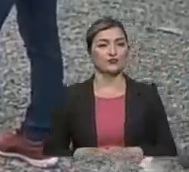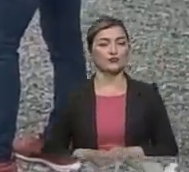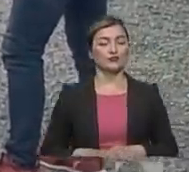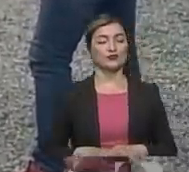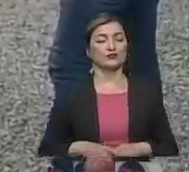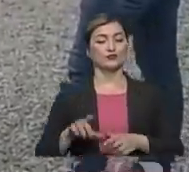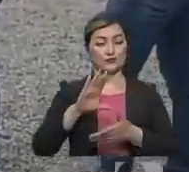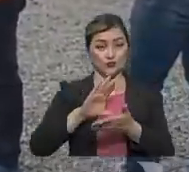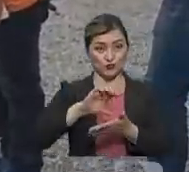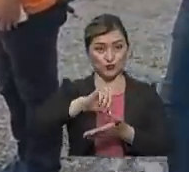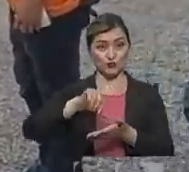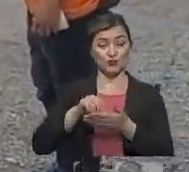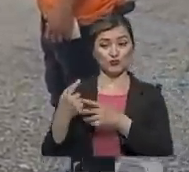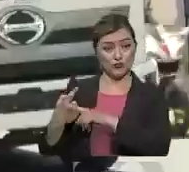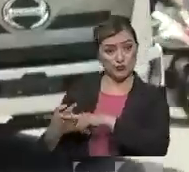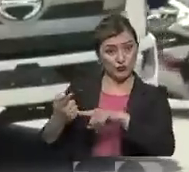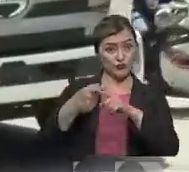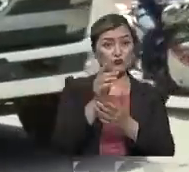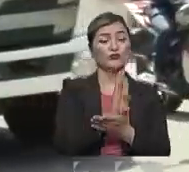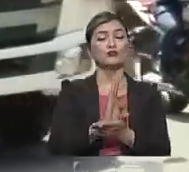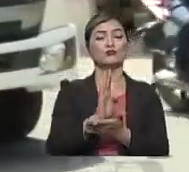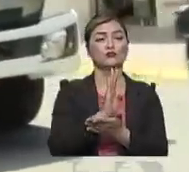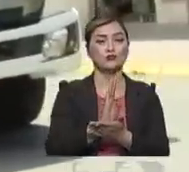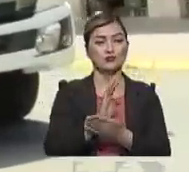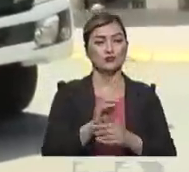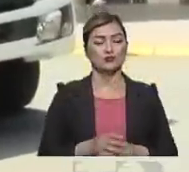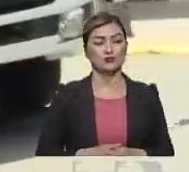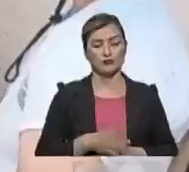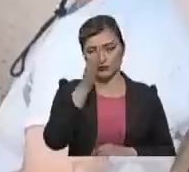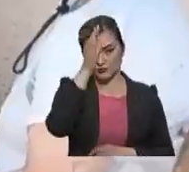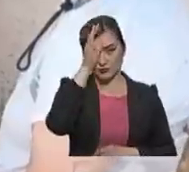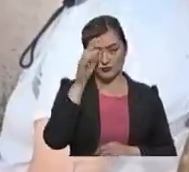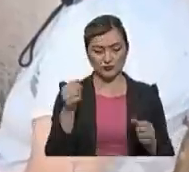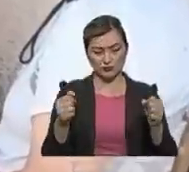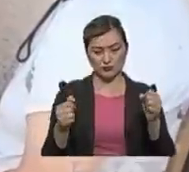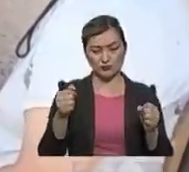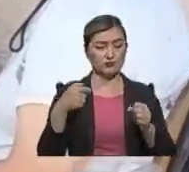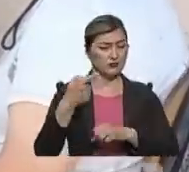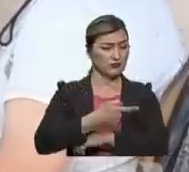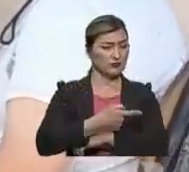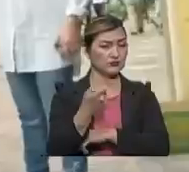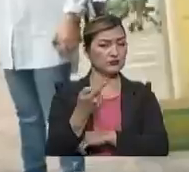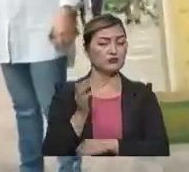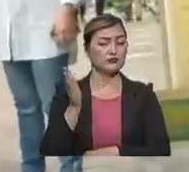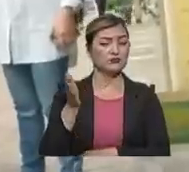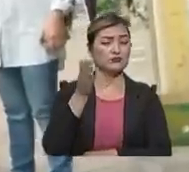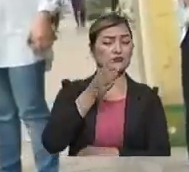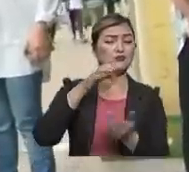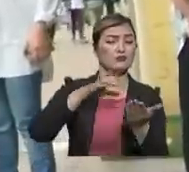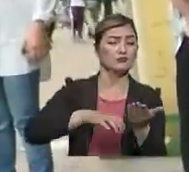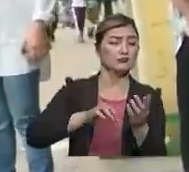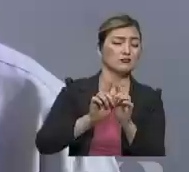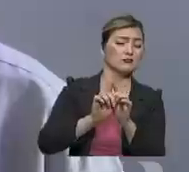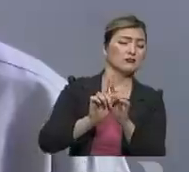centro urbano de la ciudad, en los diferentes barrios y ciudadelas, mediante la clínica móvil. En próximos días se tiene previsto recorrer las parroquias y sectores